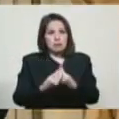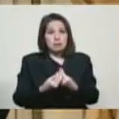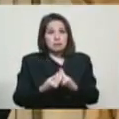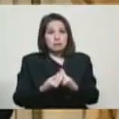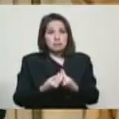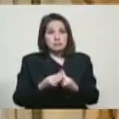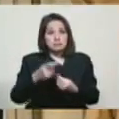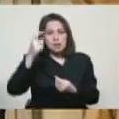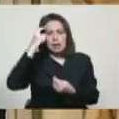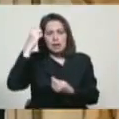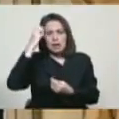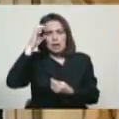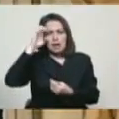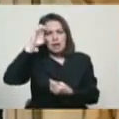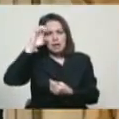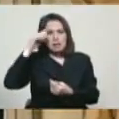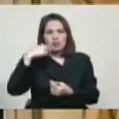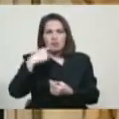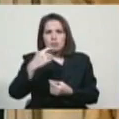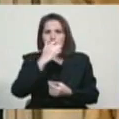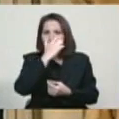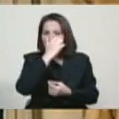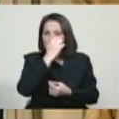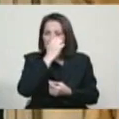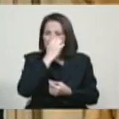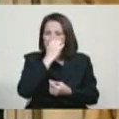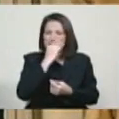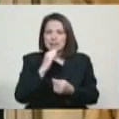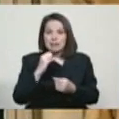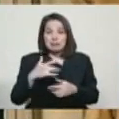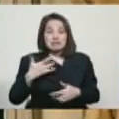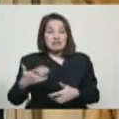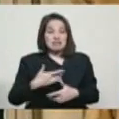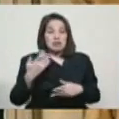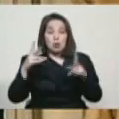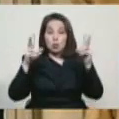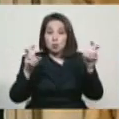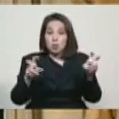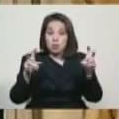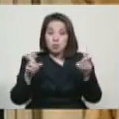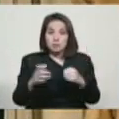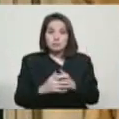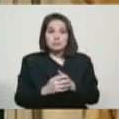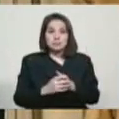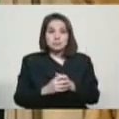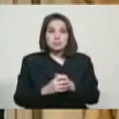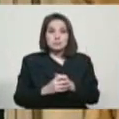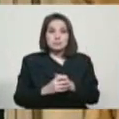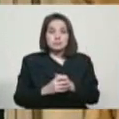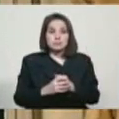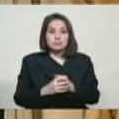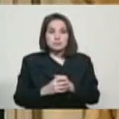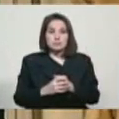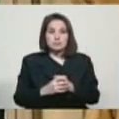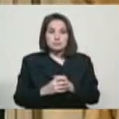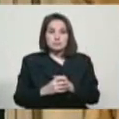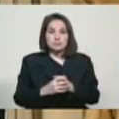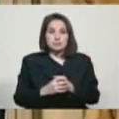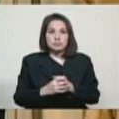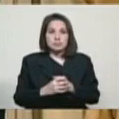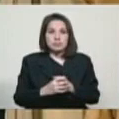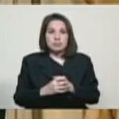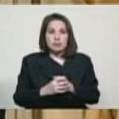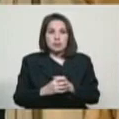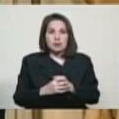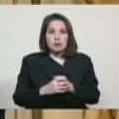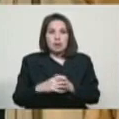Ernesto, y con un gran sentido renovador, con un gran sentido innovador, tomando